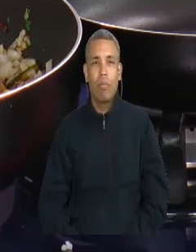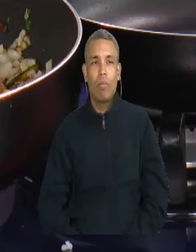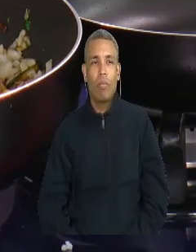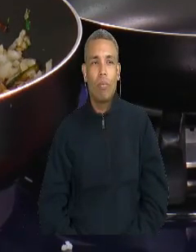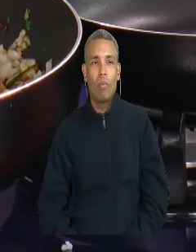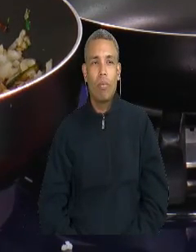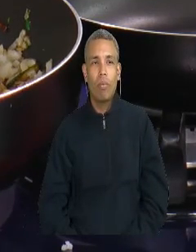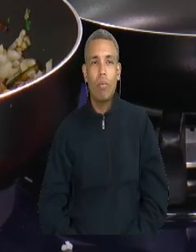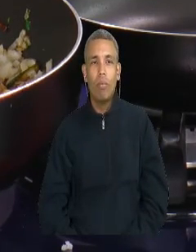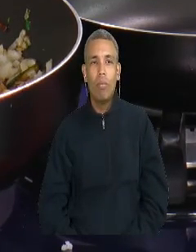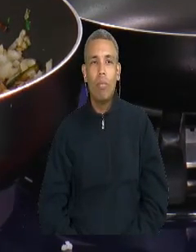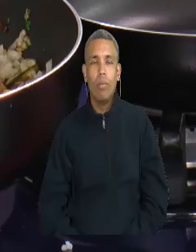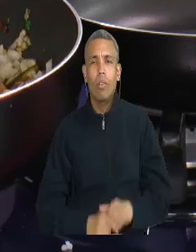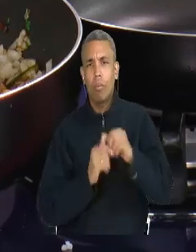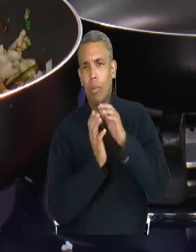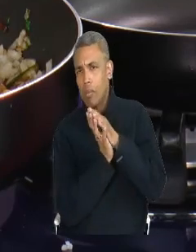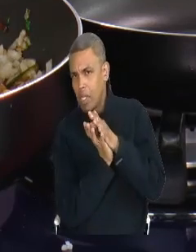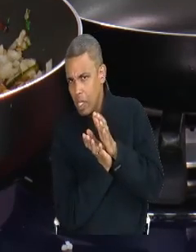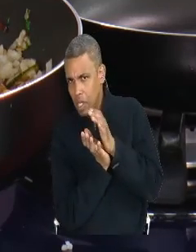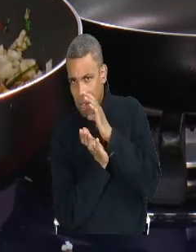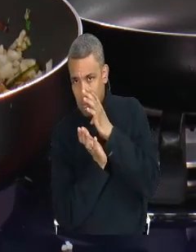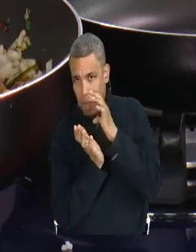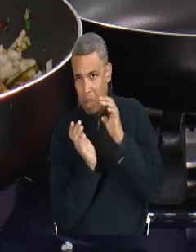para que me dé otro poquito de color.